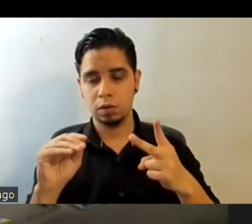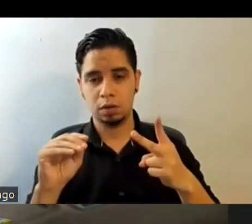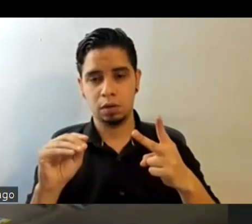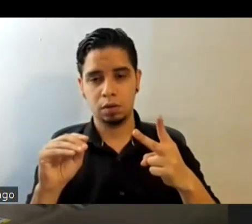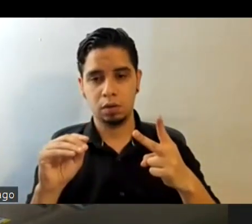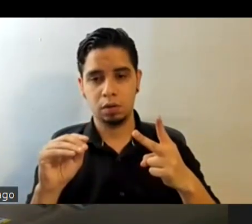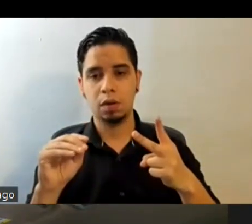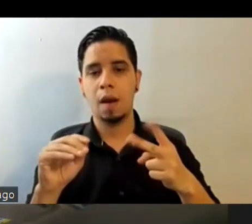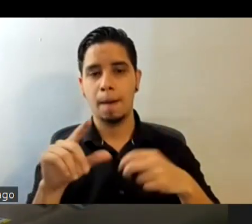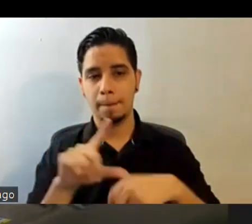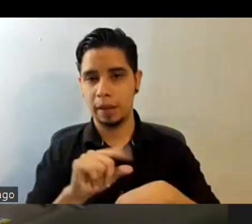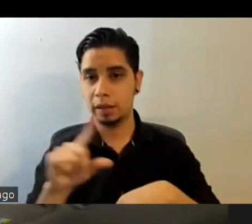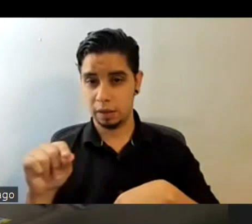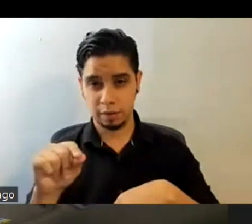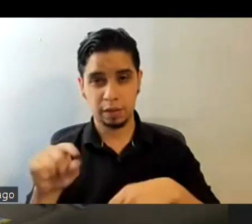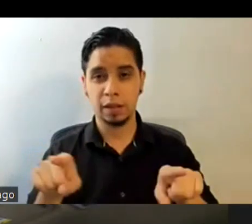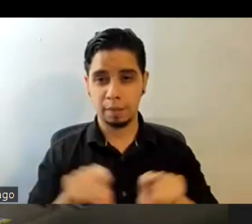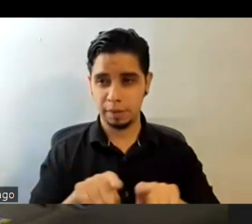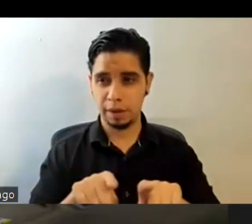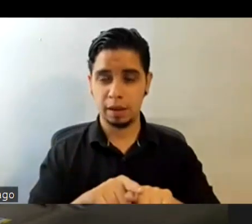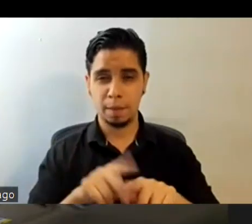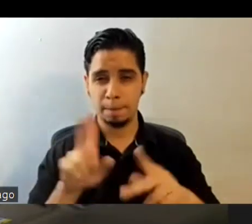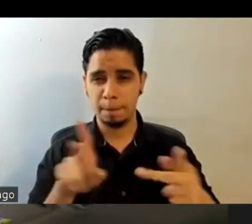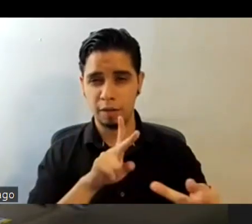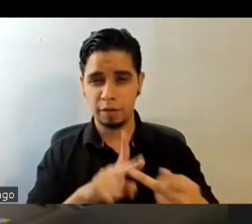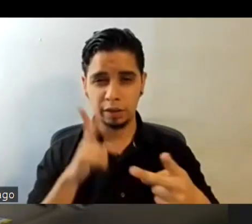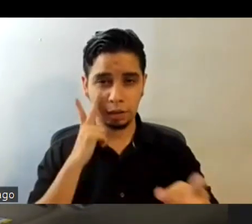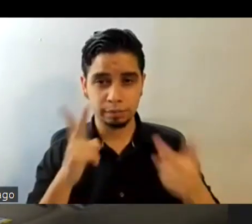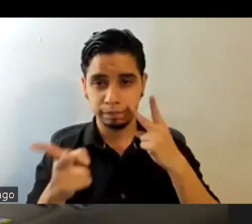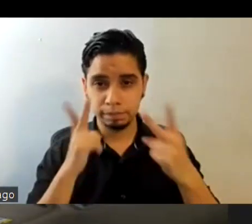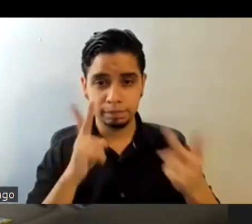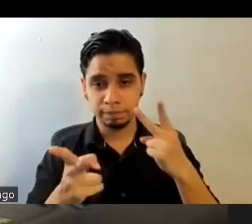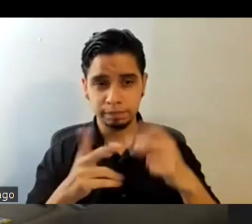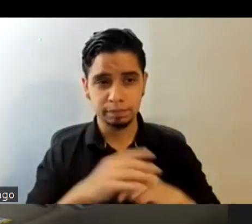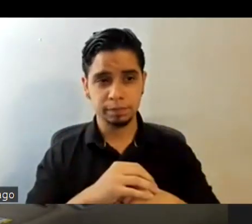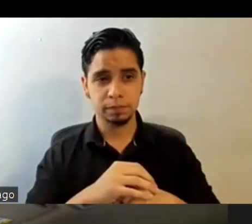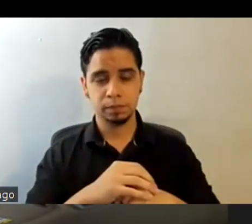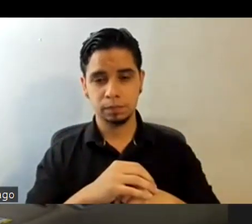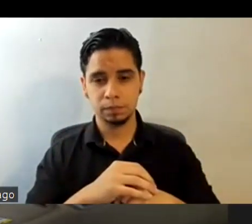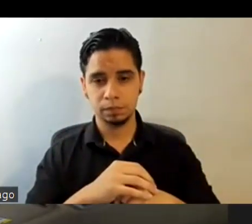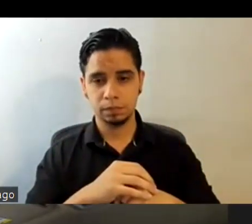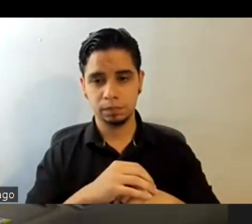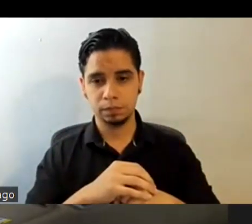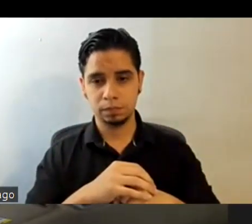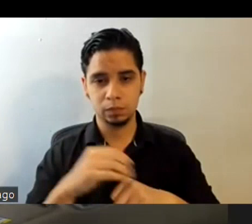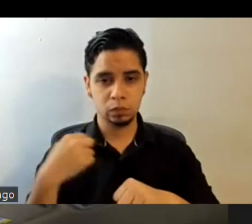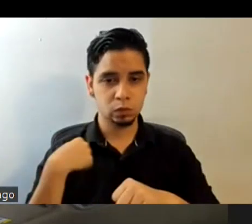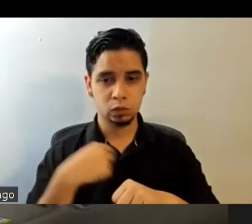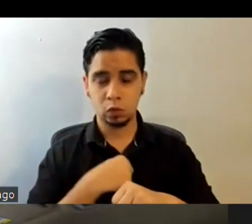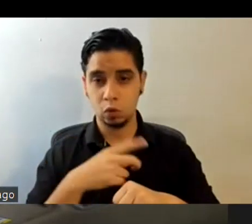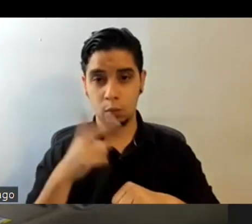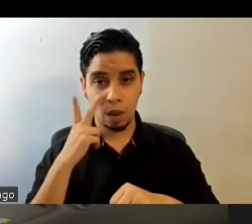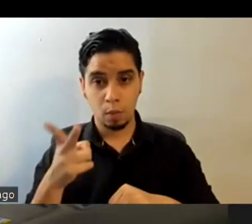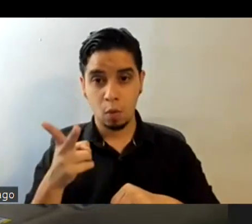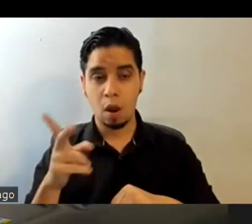la visión perfecta. Exacto. Entonces nosotros veíamos al 2020 como el lobo que nos